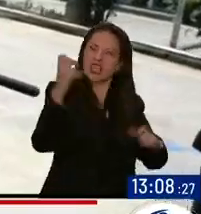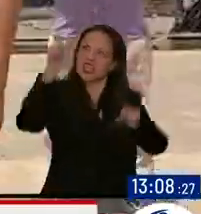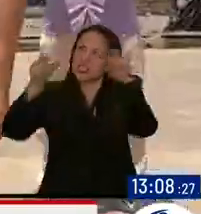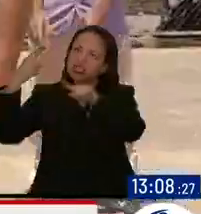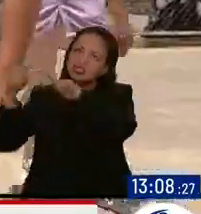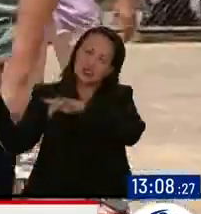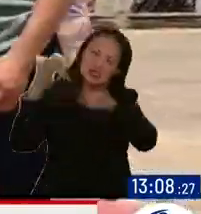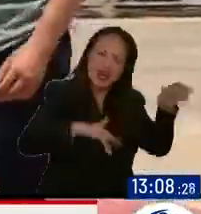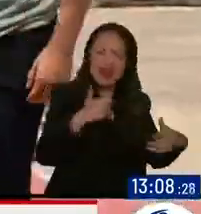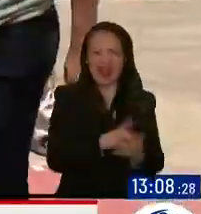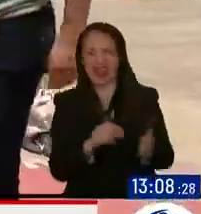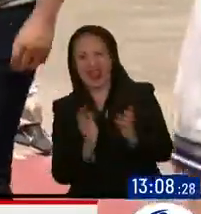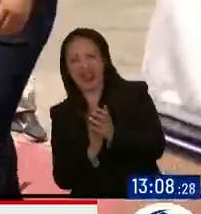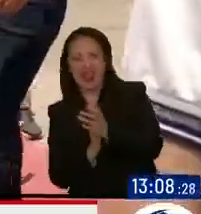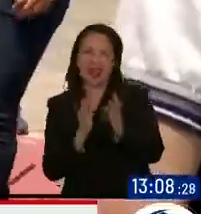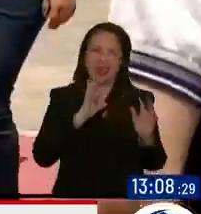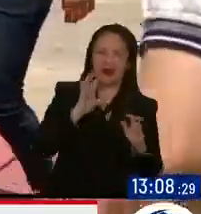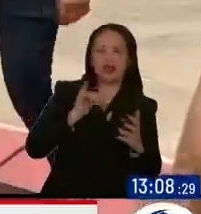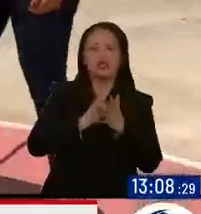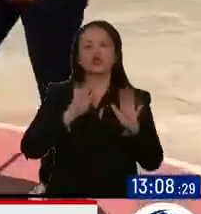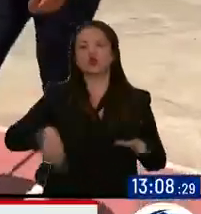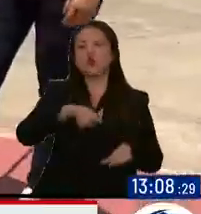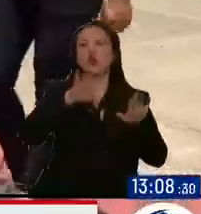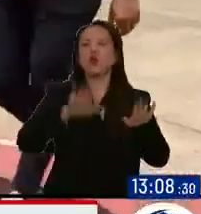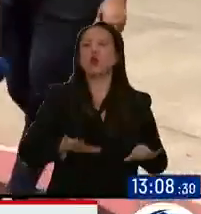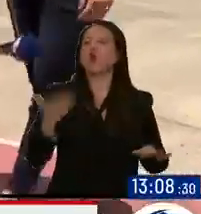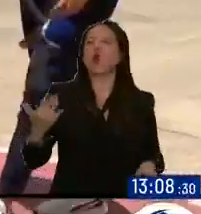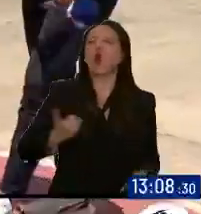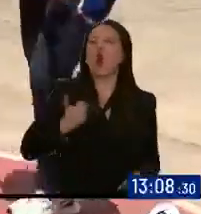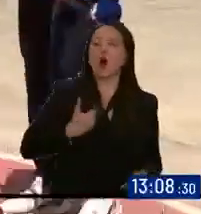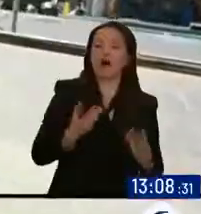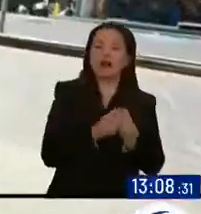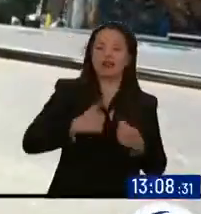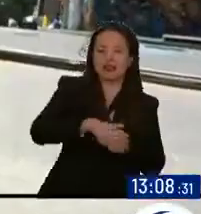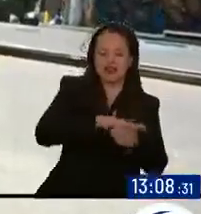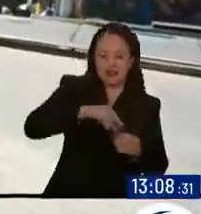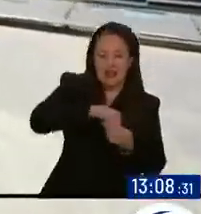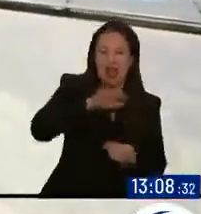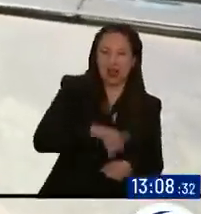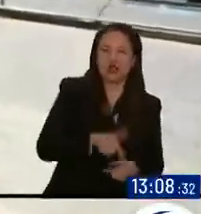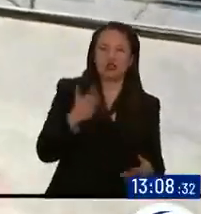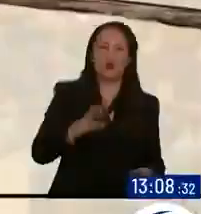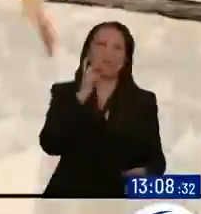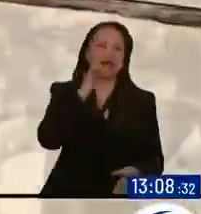Marte. Hey, es el País de los Jóvenes desde el barrio Nacederos aquí en la ciudad de Pereira. Muchas gracias, chicos. Bien, vamos.